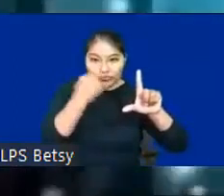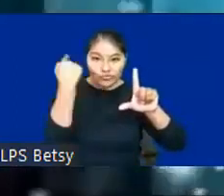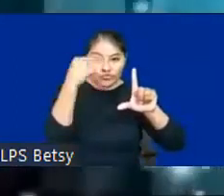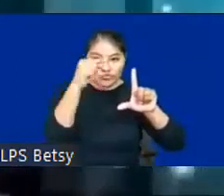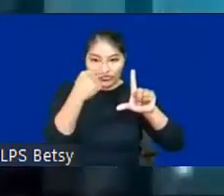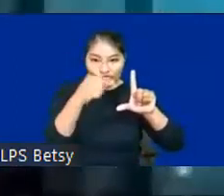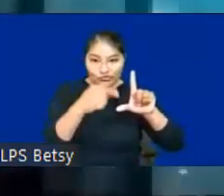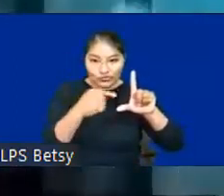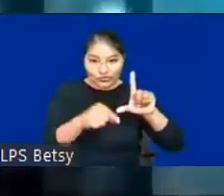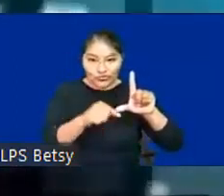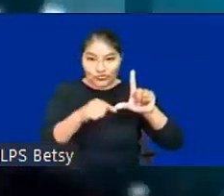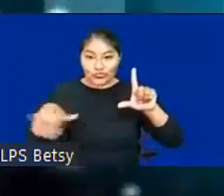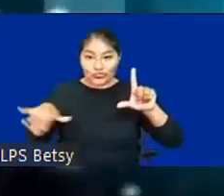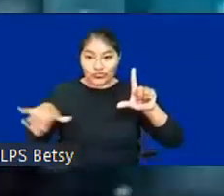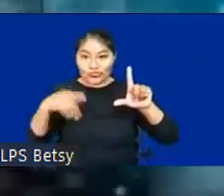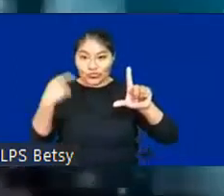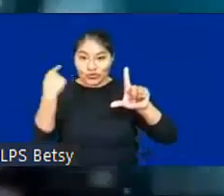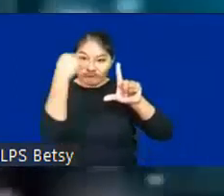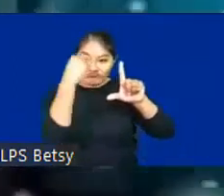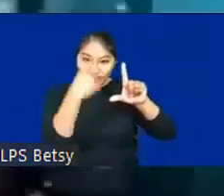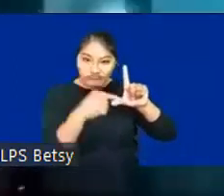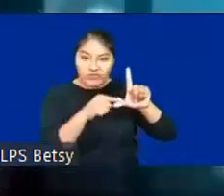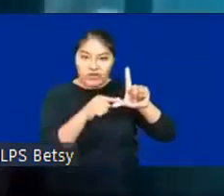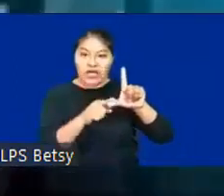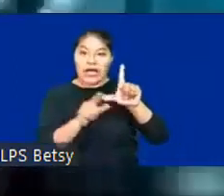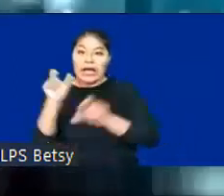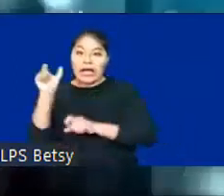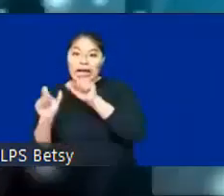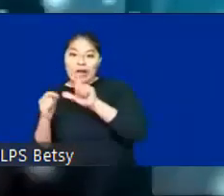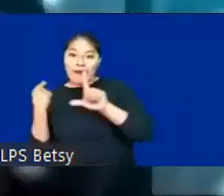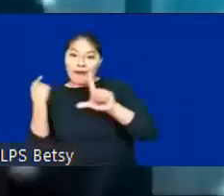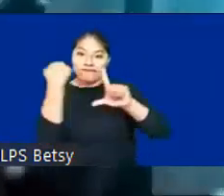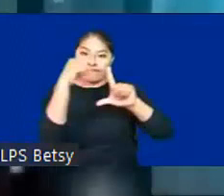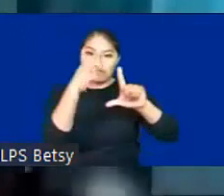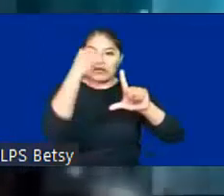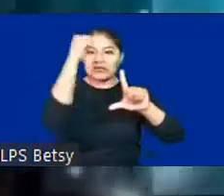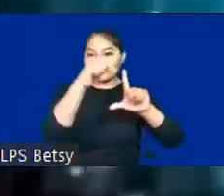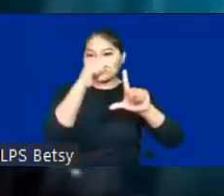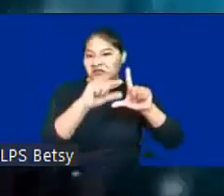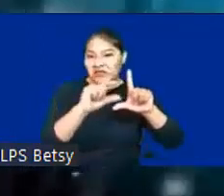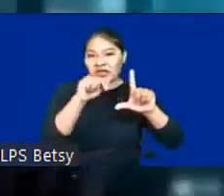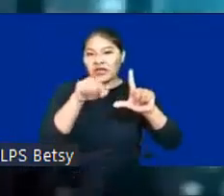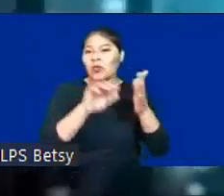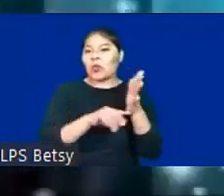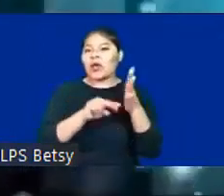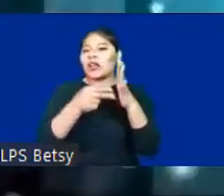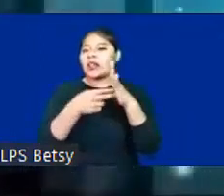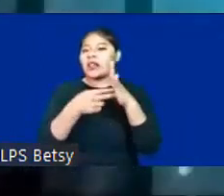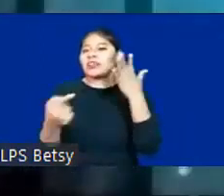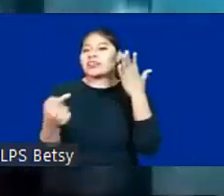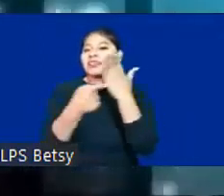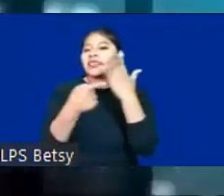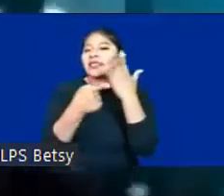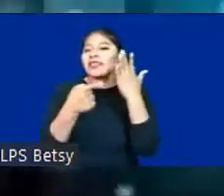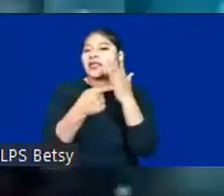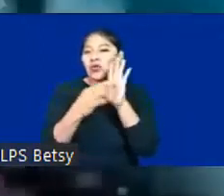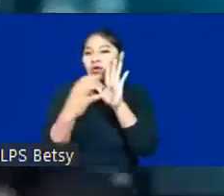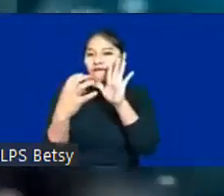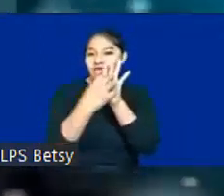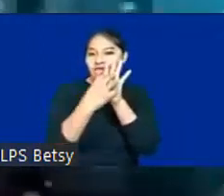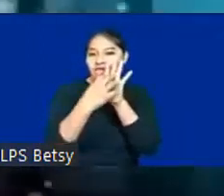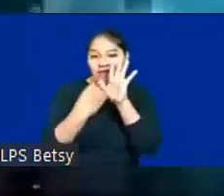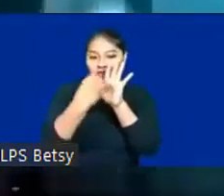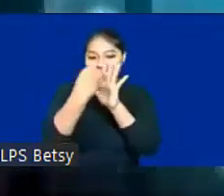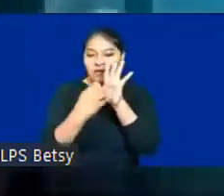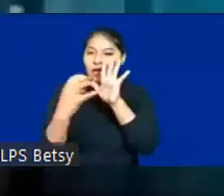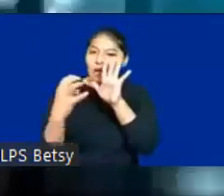plataforma, incluyen un concepto tecnológico llamado firma electrónica. ¿Qué compone este